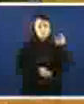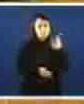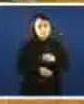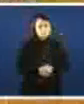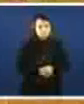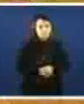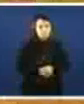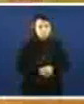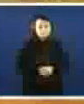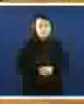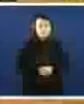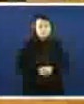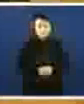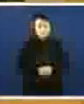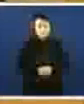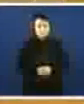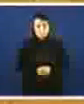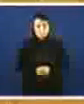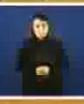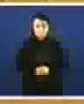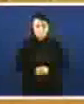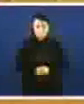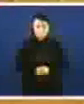de aire. Sí, perdón. Puerta virtual.